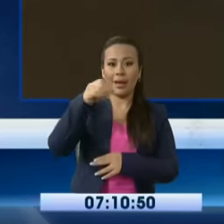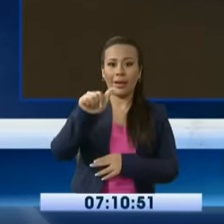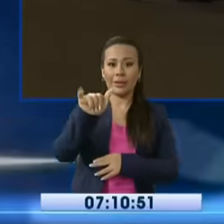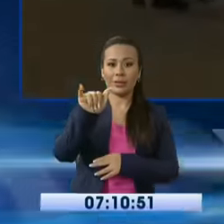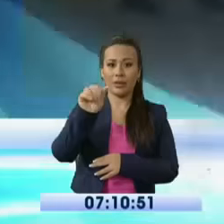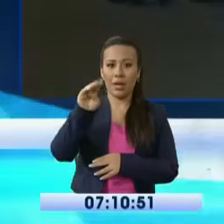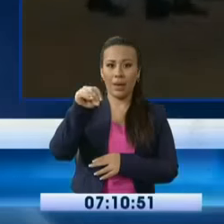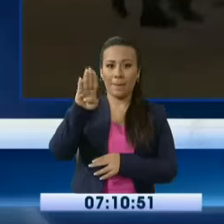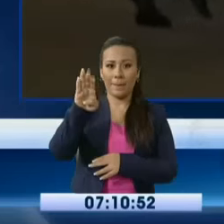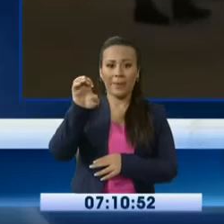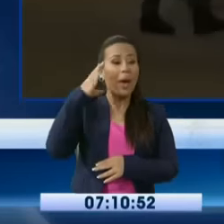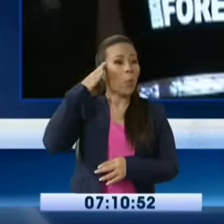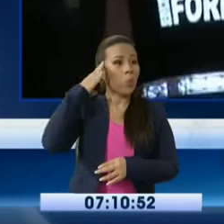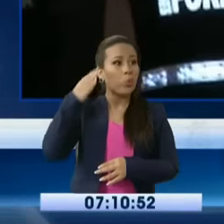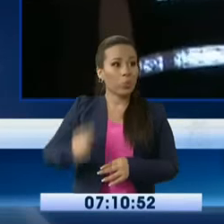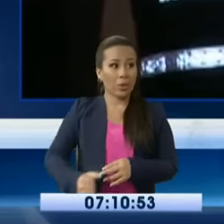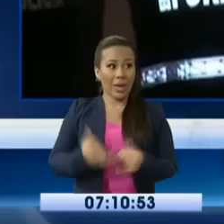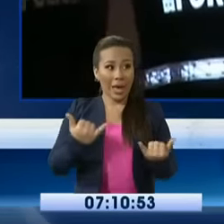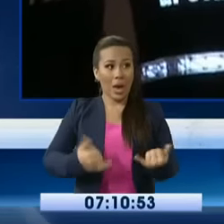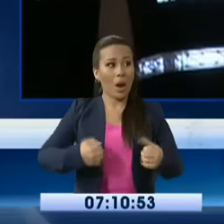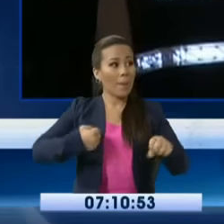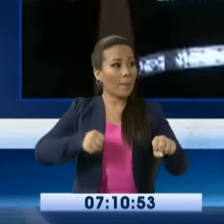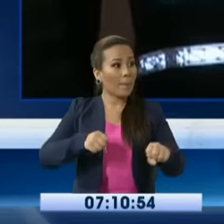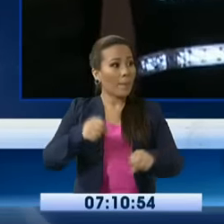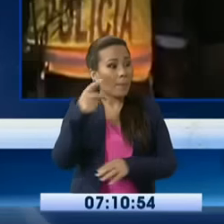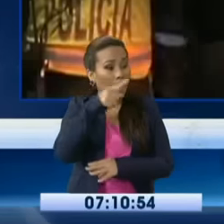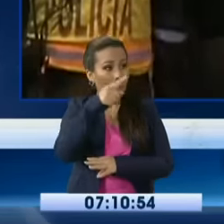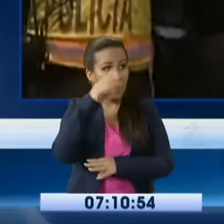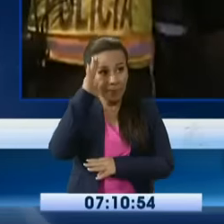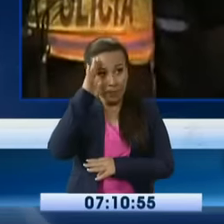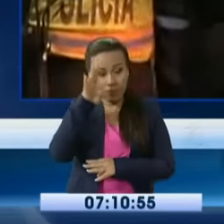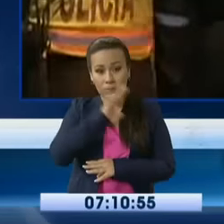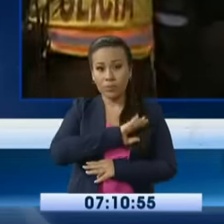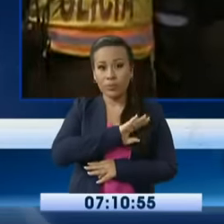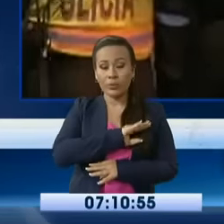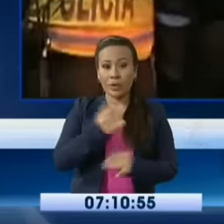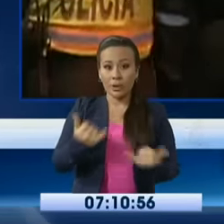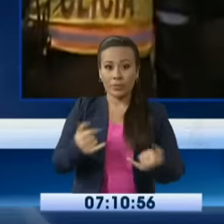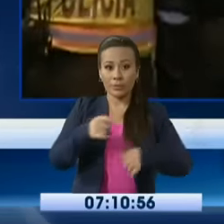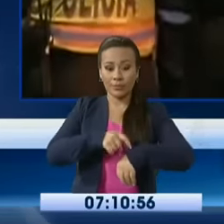inclusive pues, utilizando la TV portátil. En estas horas de la mañana